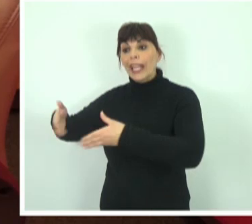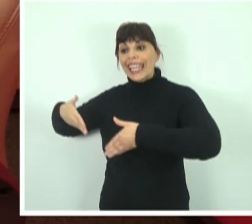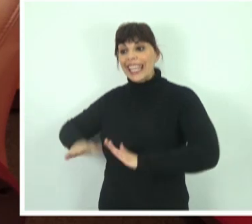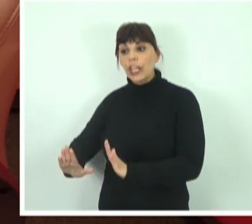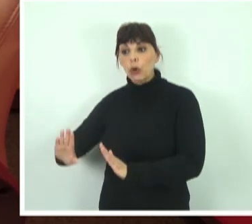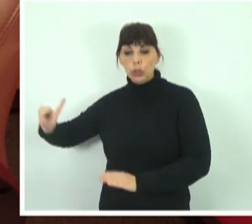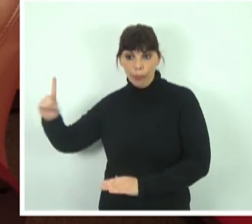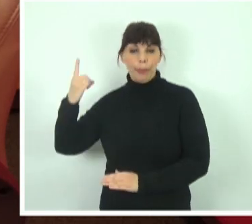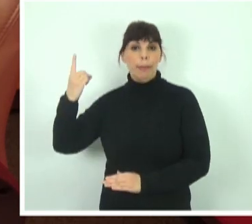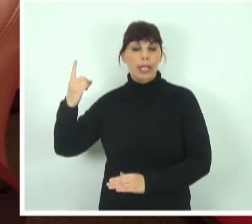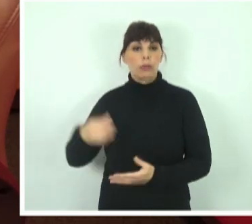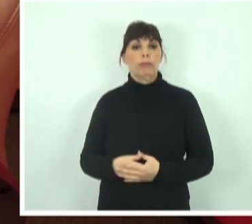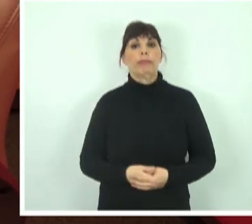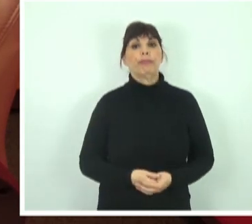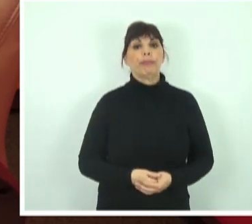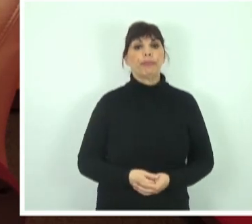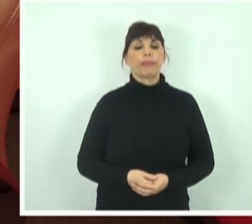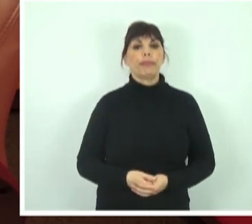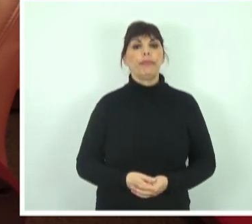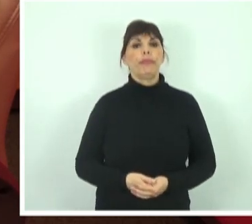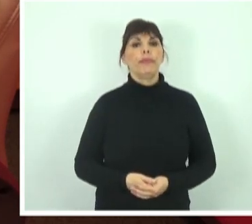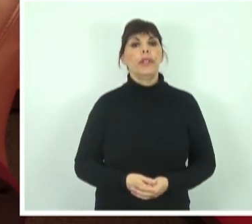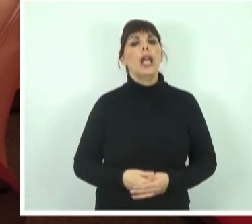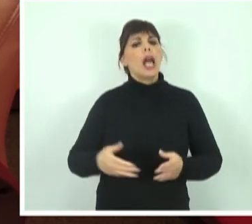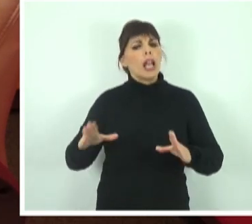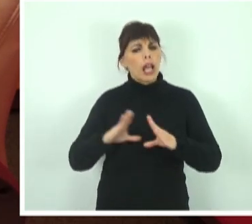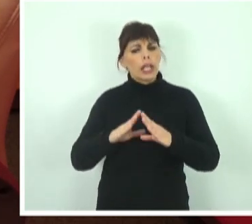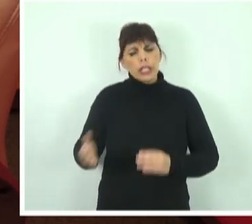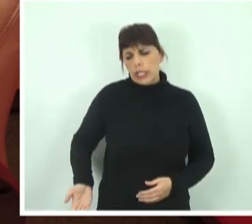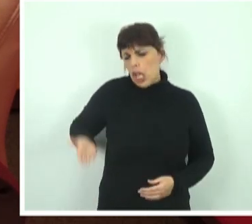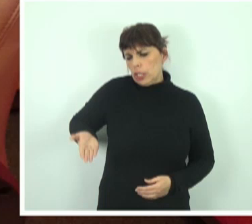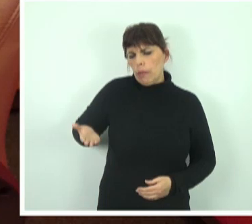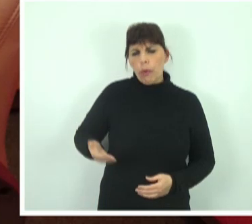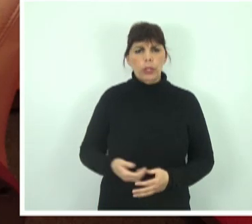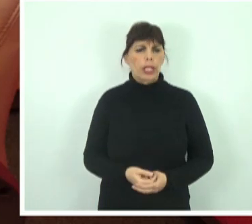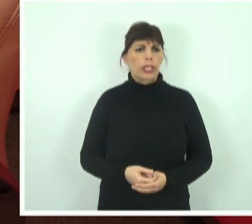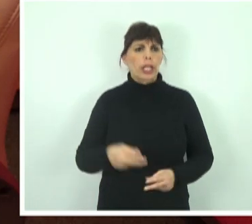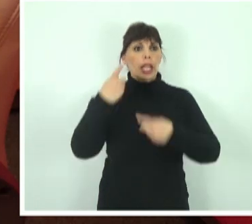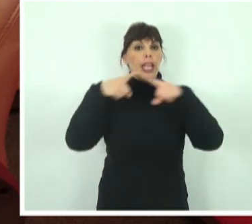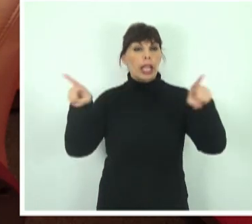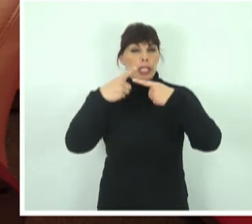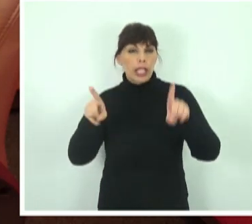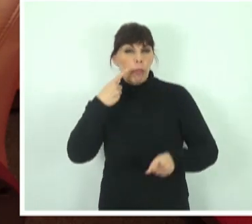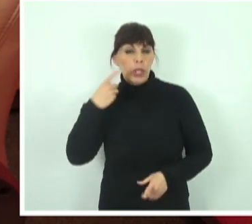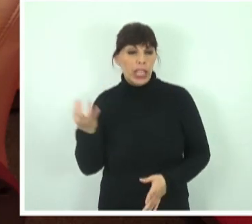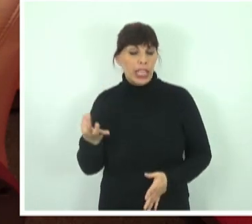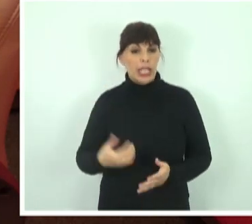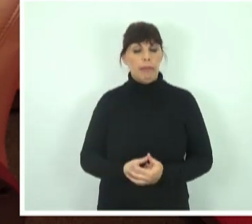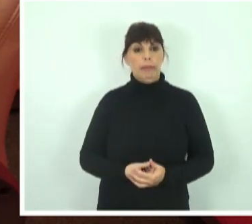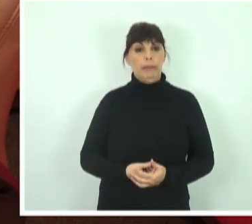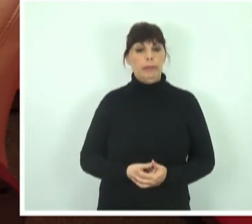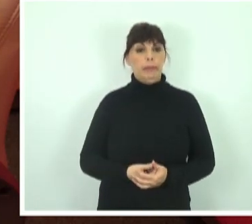tan importante la iglesia. Salmo 133, versículo 1 dice: mirad cuán